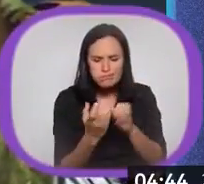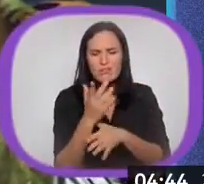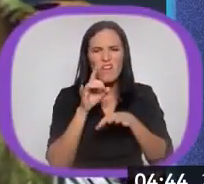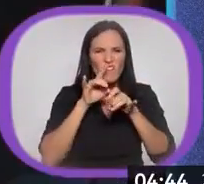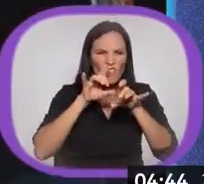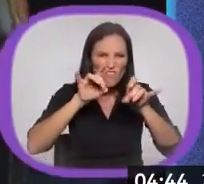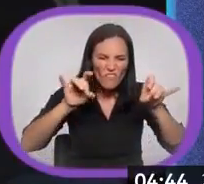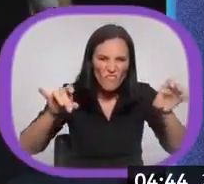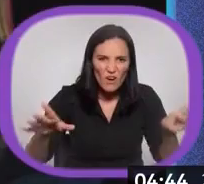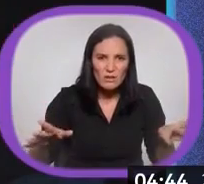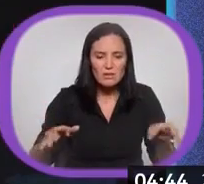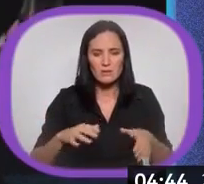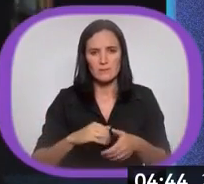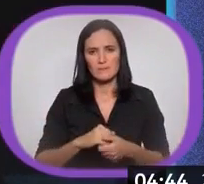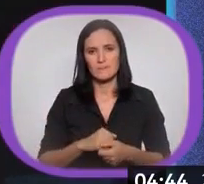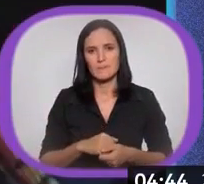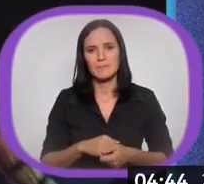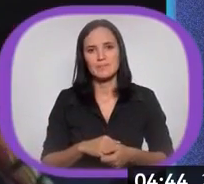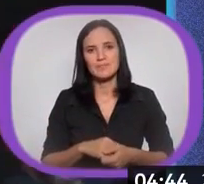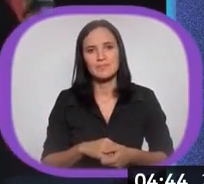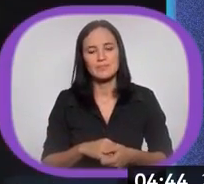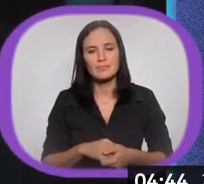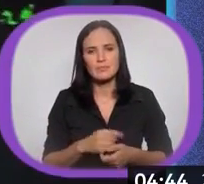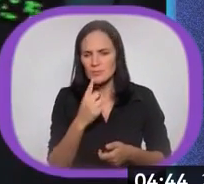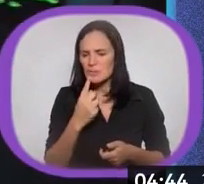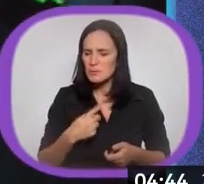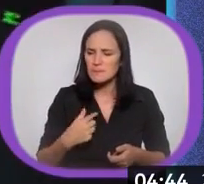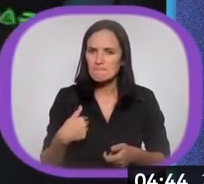aquí. Sí, pero me pregunto...